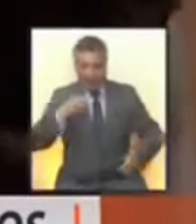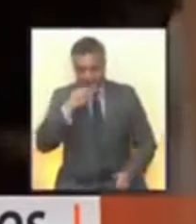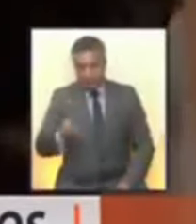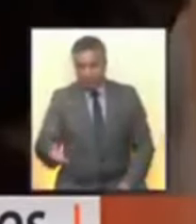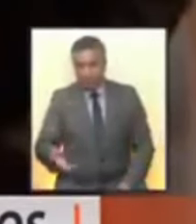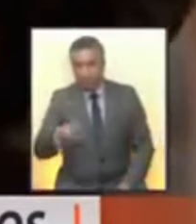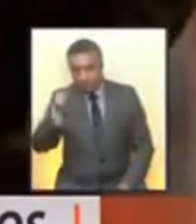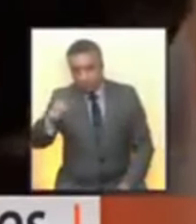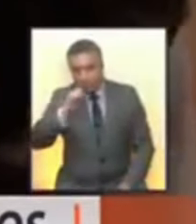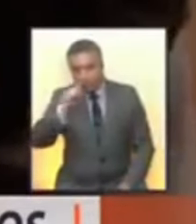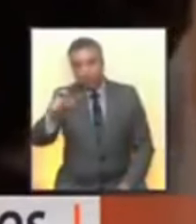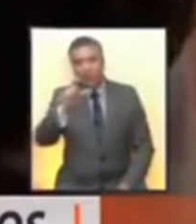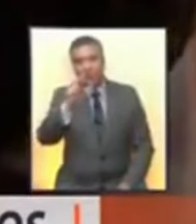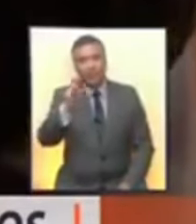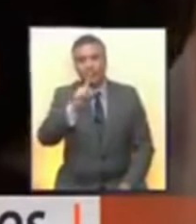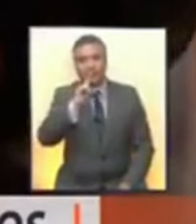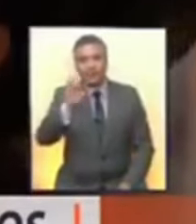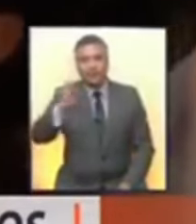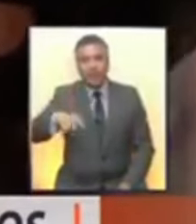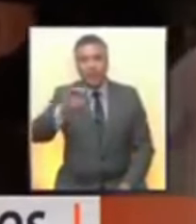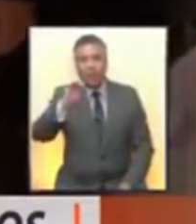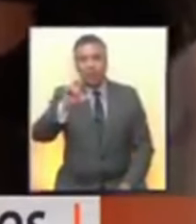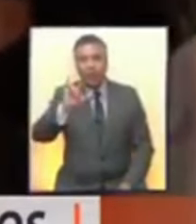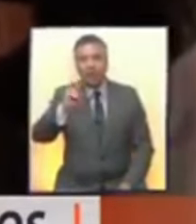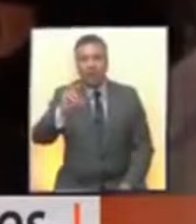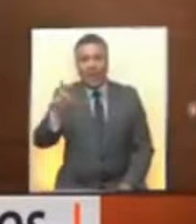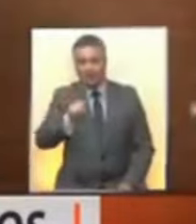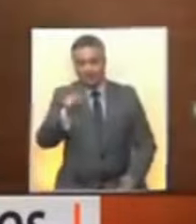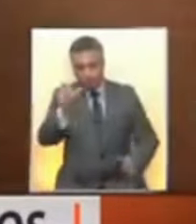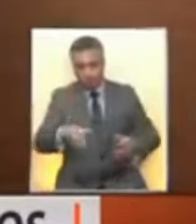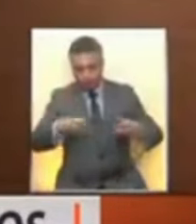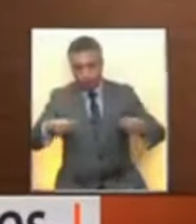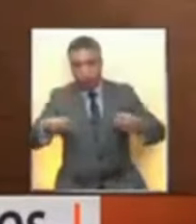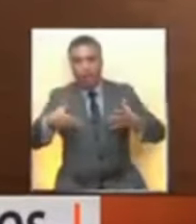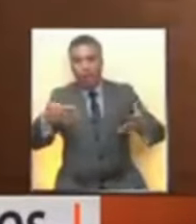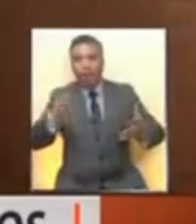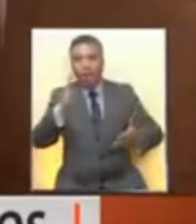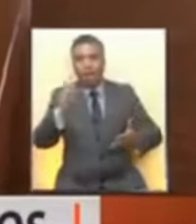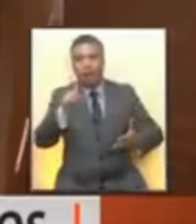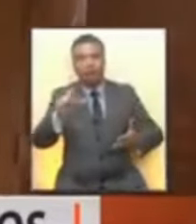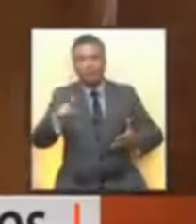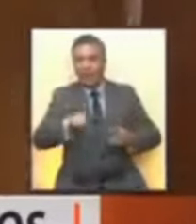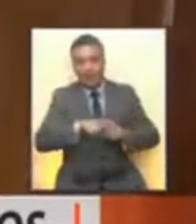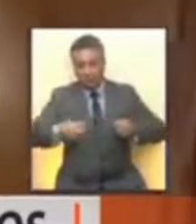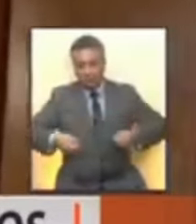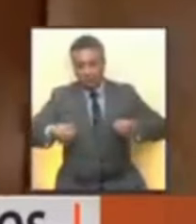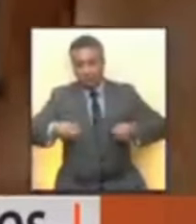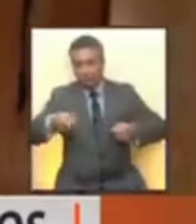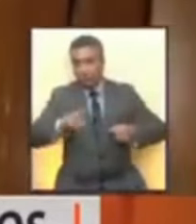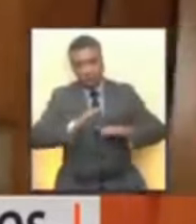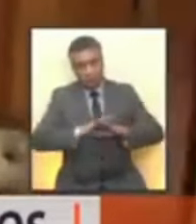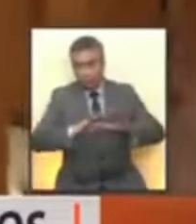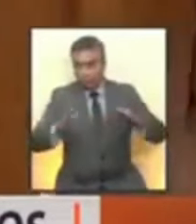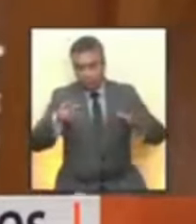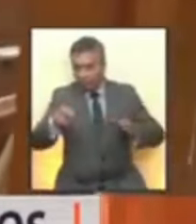Es el caso de Cristian Olivares, que nos presenta su producto estrella, la Bolsa Mágica. Una bolsa que está lejos de ser como